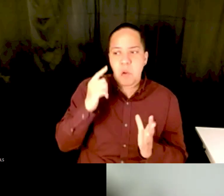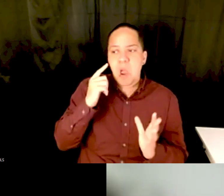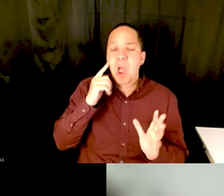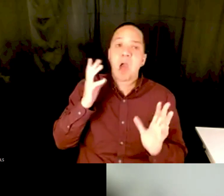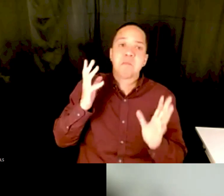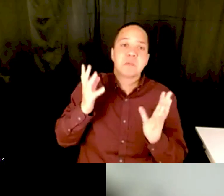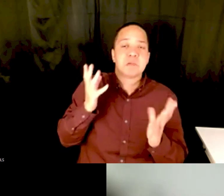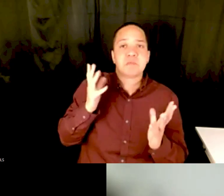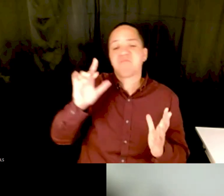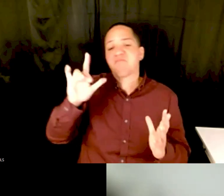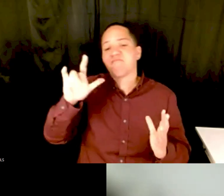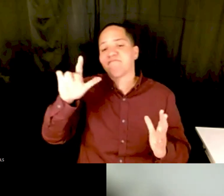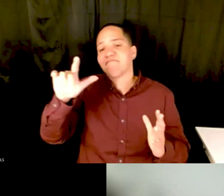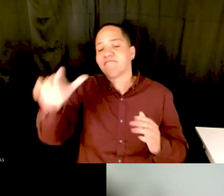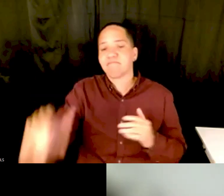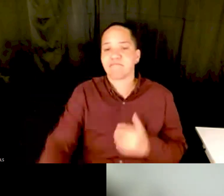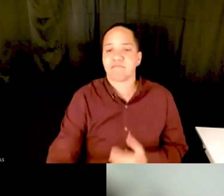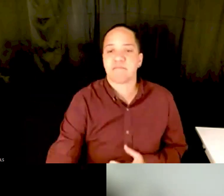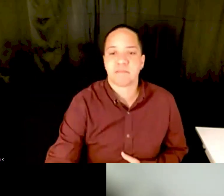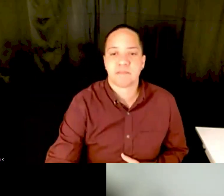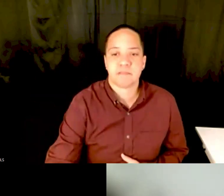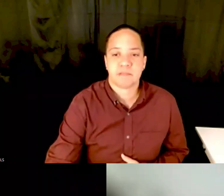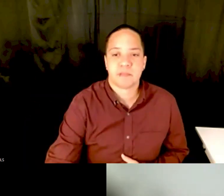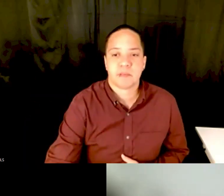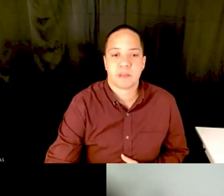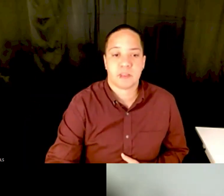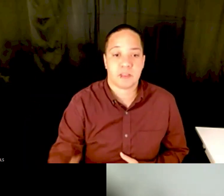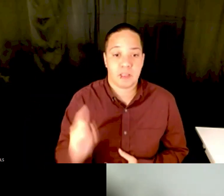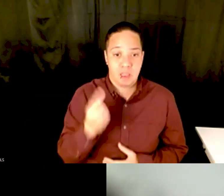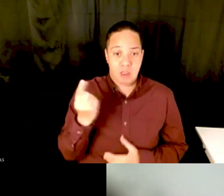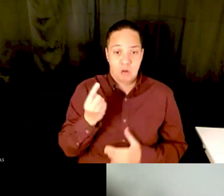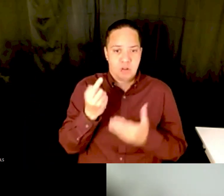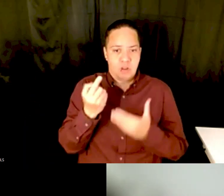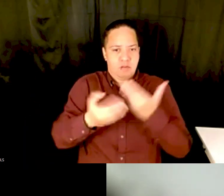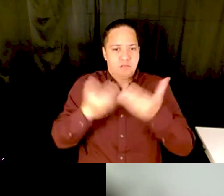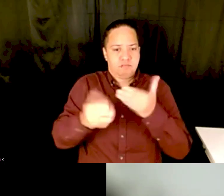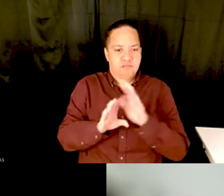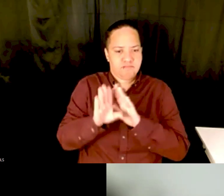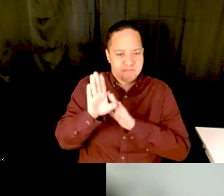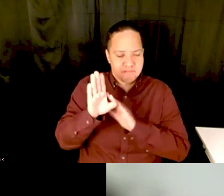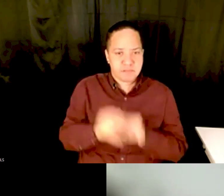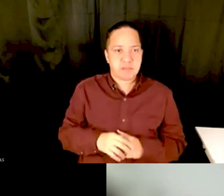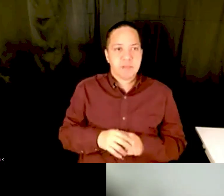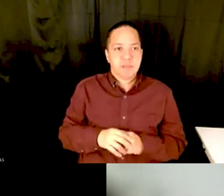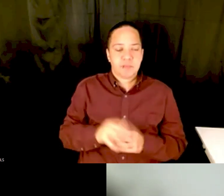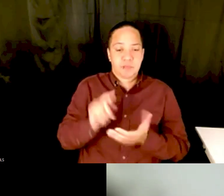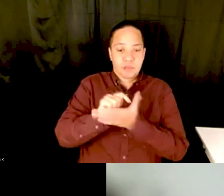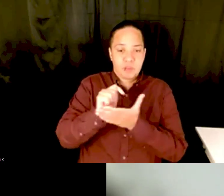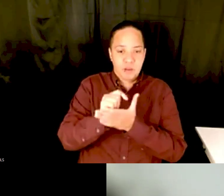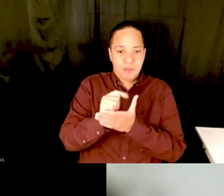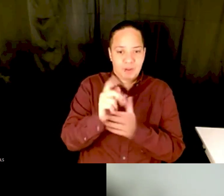veces que esto es algo que también es progresivo. Cuando dije que el tratamiento psiquiátrico es